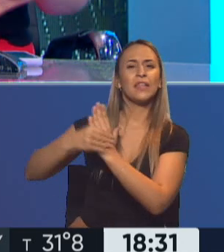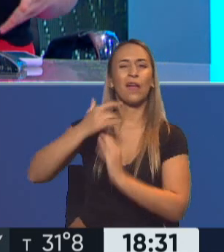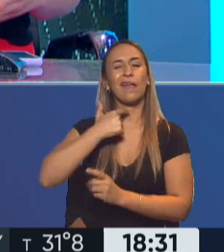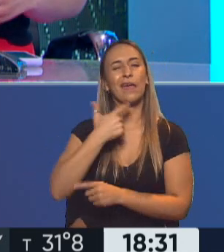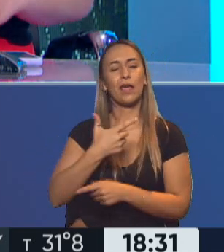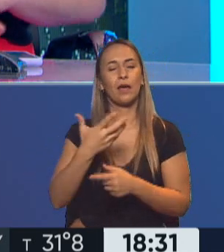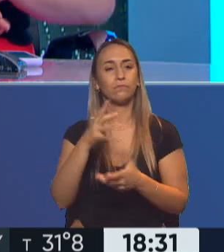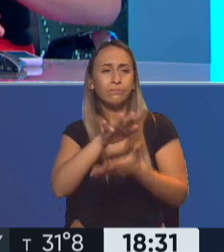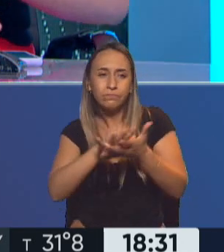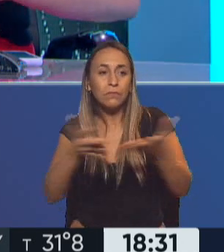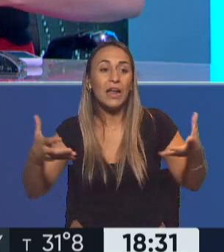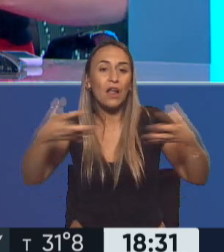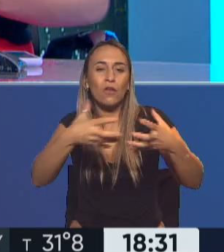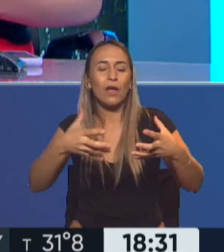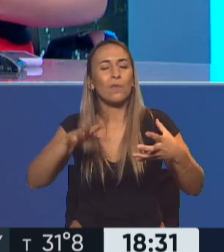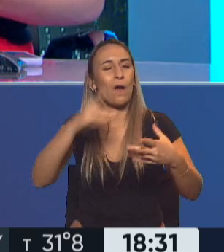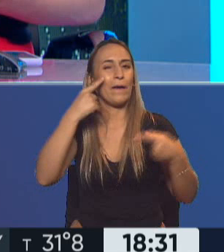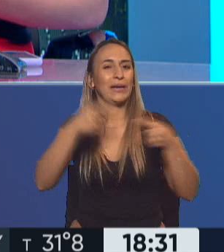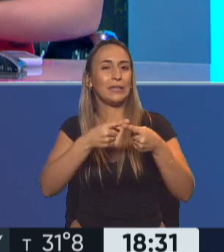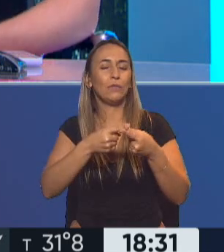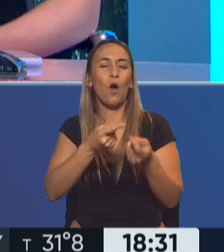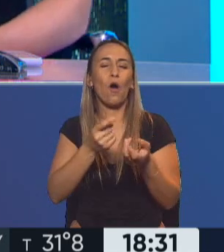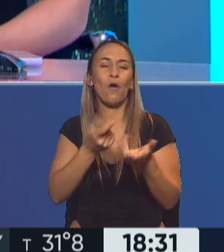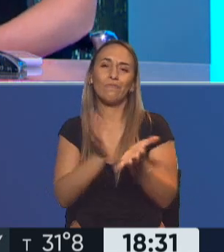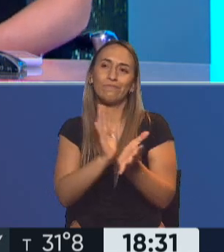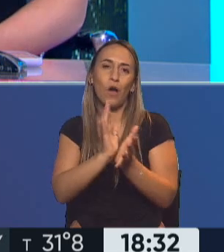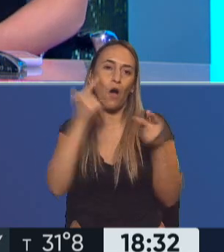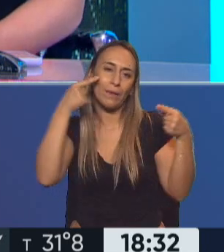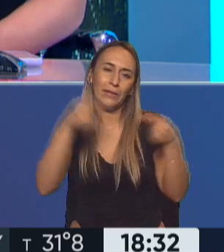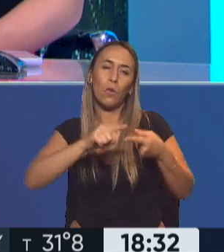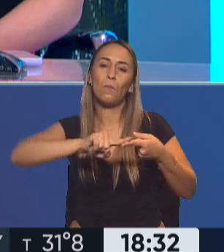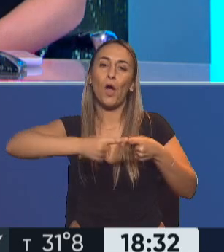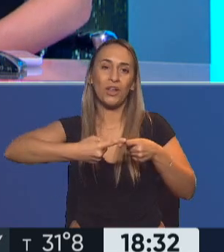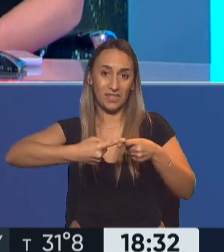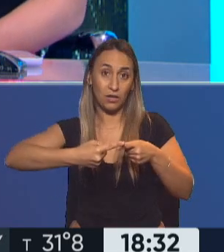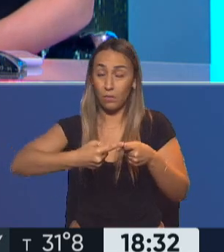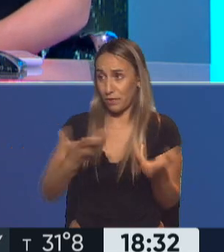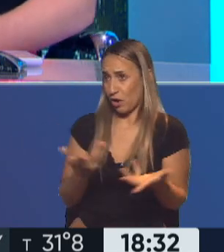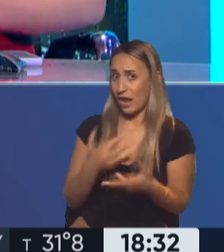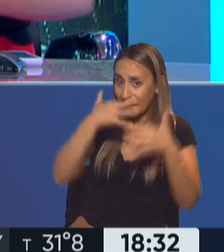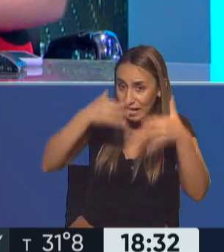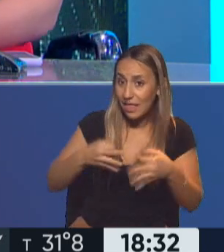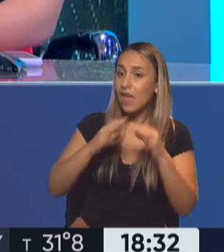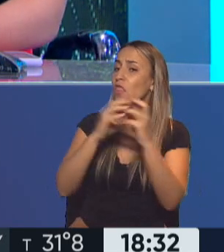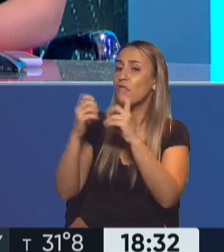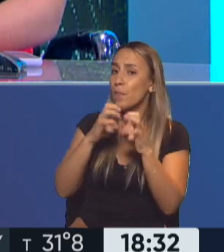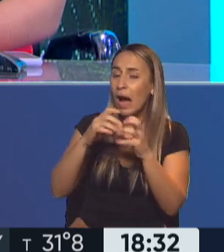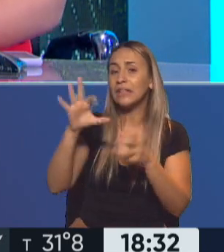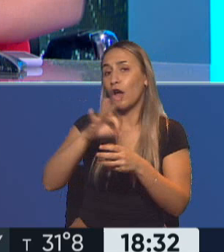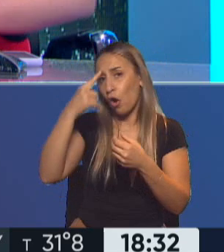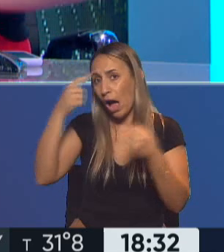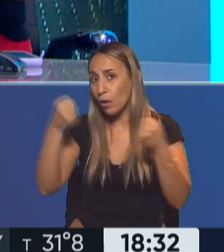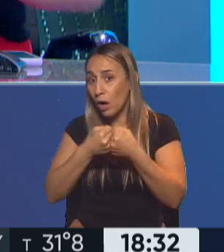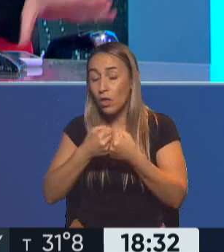intención política, de una cuestión política y que cualquier debate tiene que darse en el Congreso. Algo que en realidad cuando se aprobó la